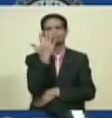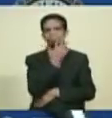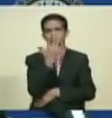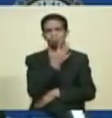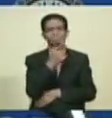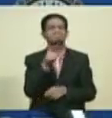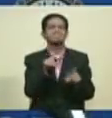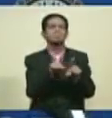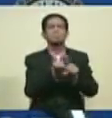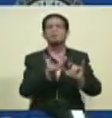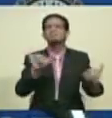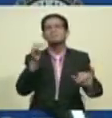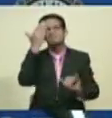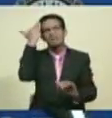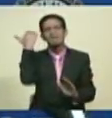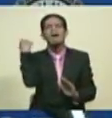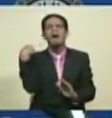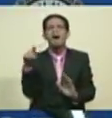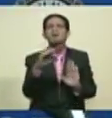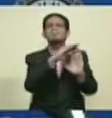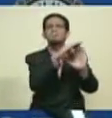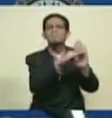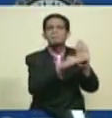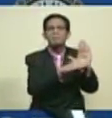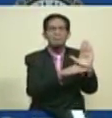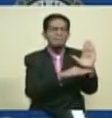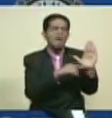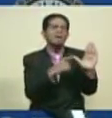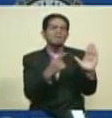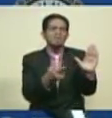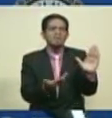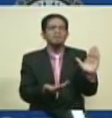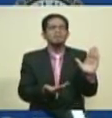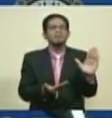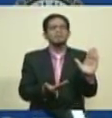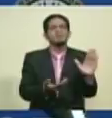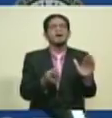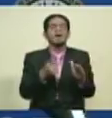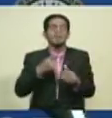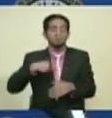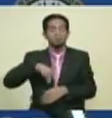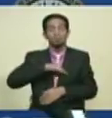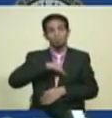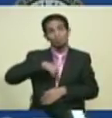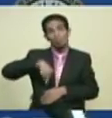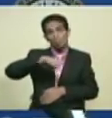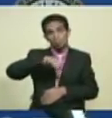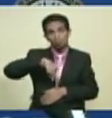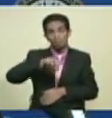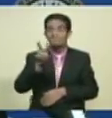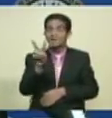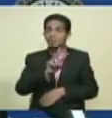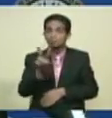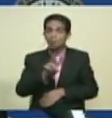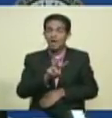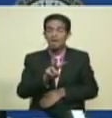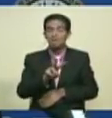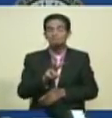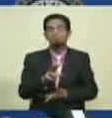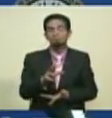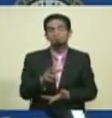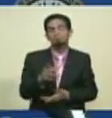establecido, un formato. Y nosotros, bueno, Estado soberano como somos, tenemos el derecho, así como